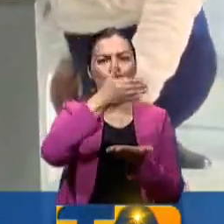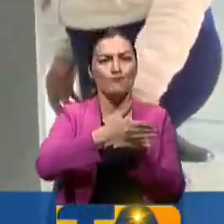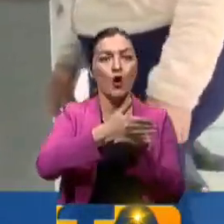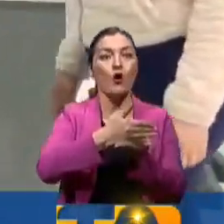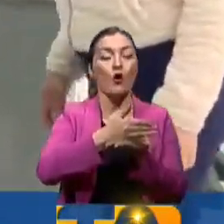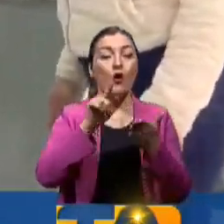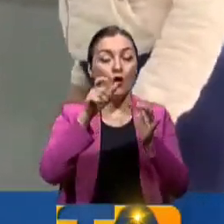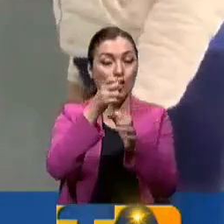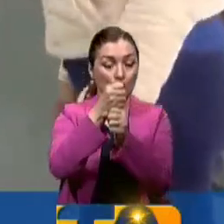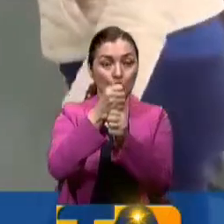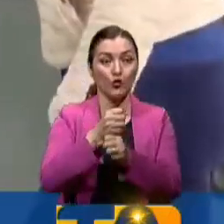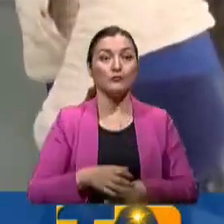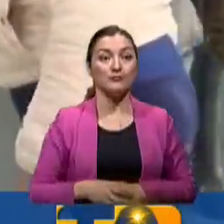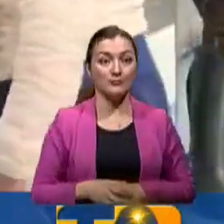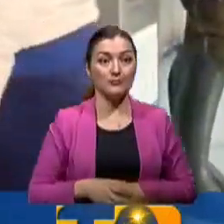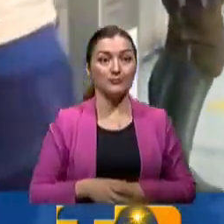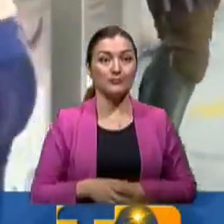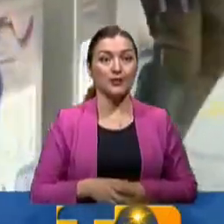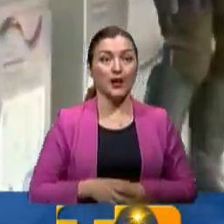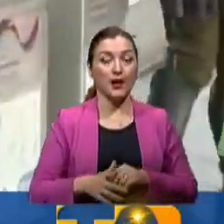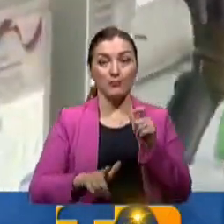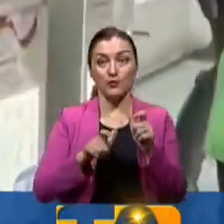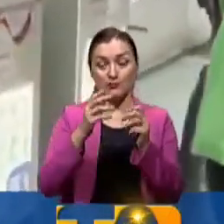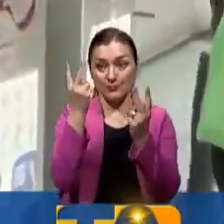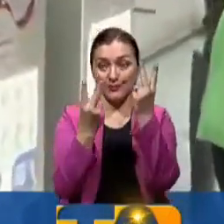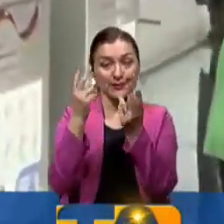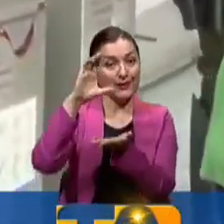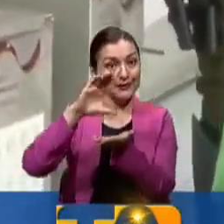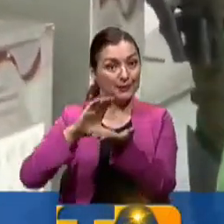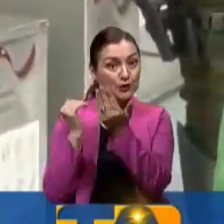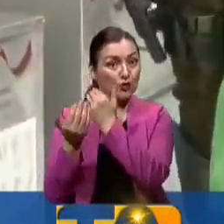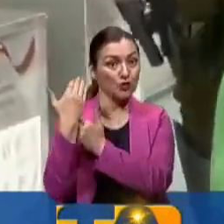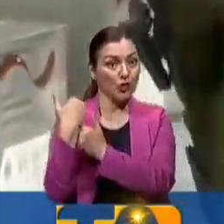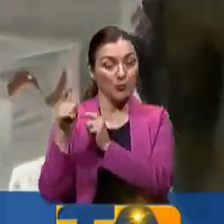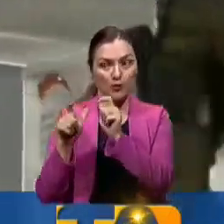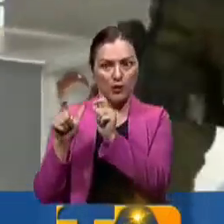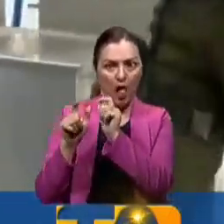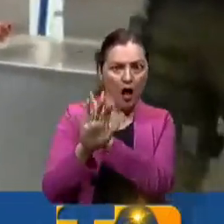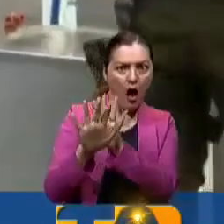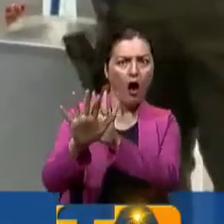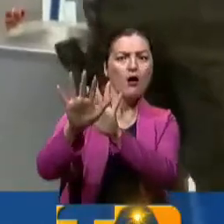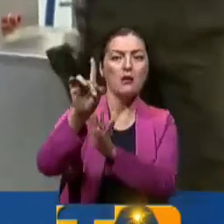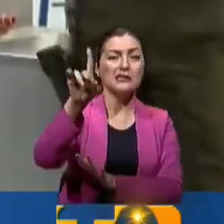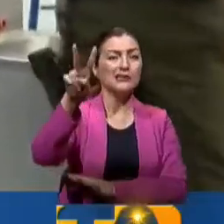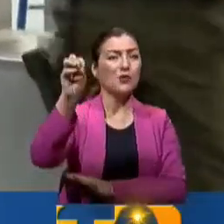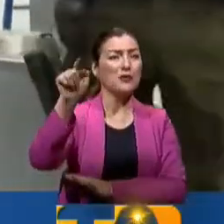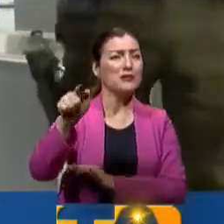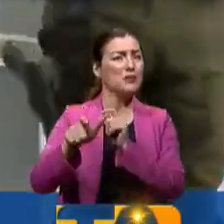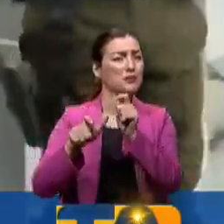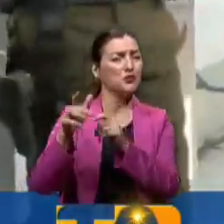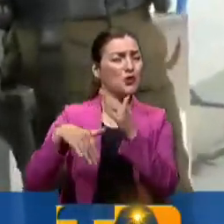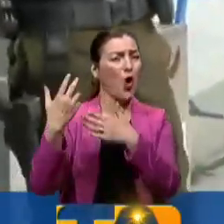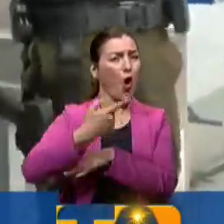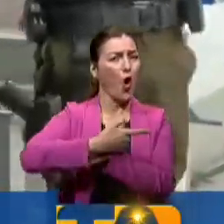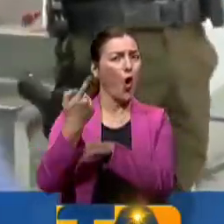para brindar esa seguridad. A los ciudadanos que visitan el centro histórico, por la gran aglomeración de personas, más de 120 mil personas